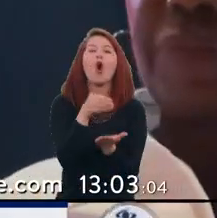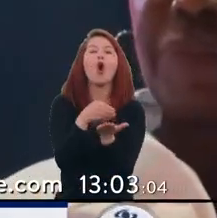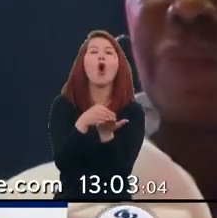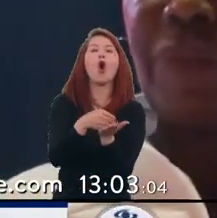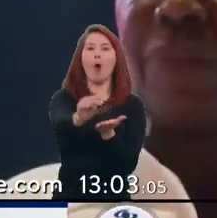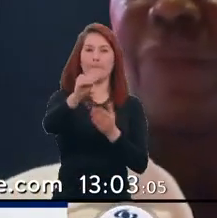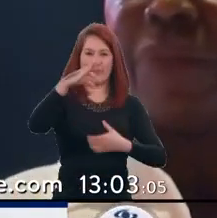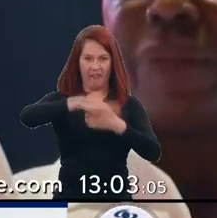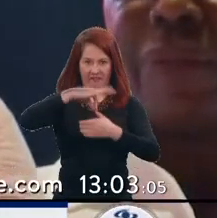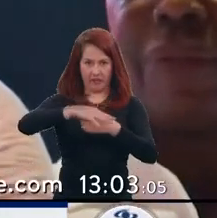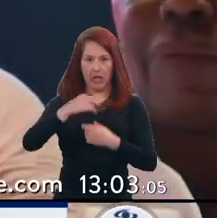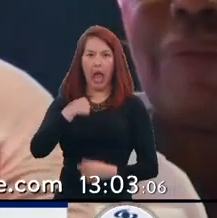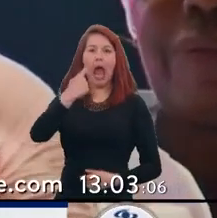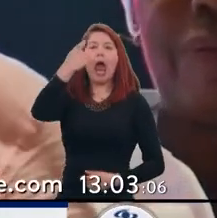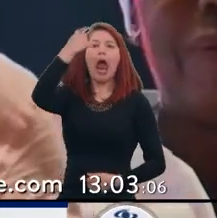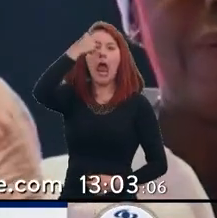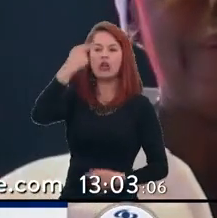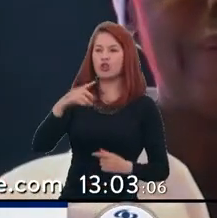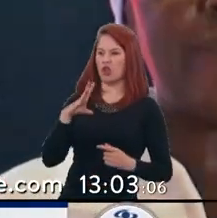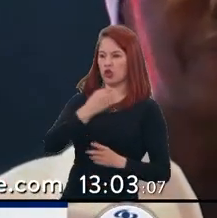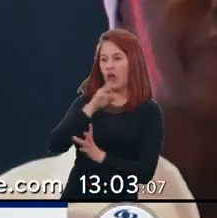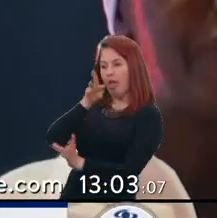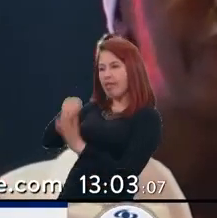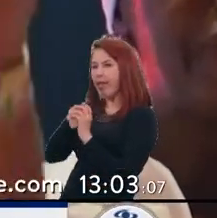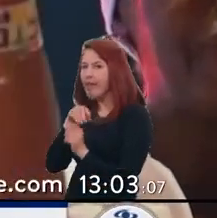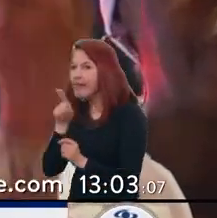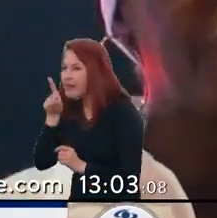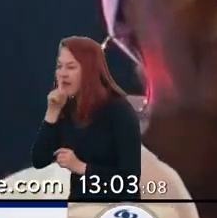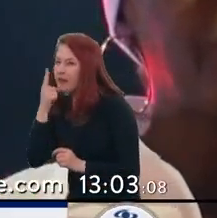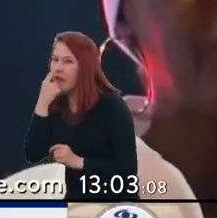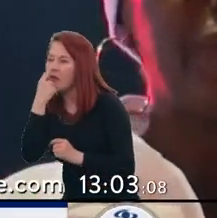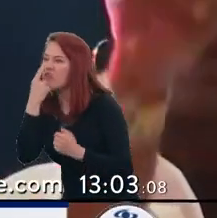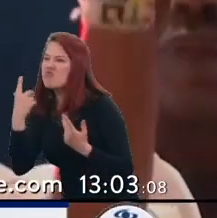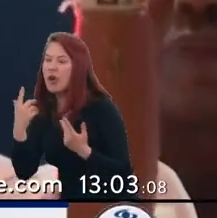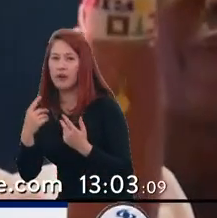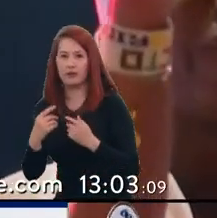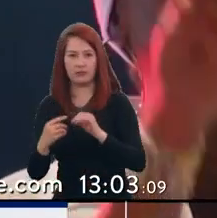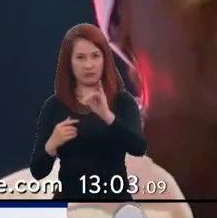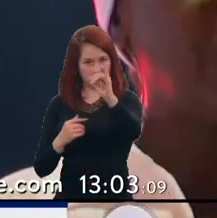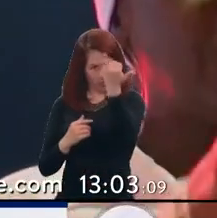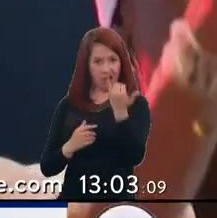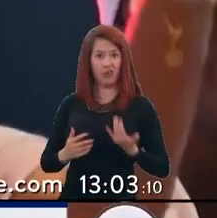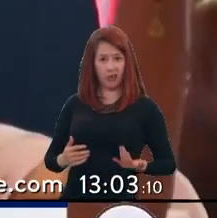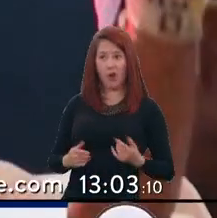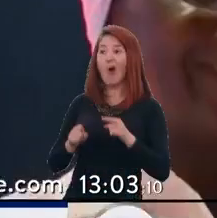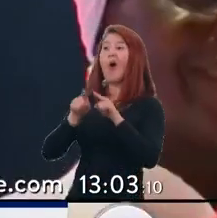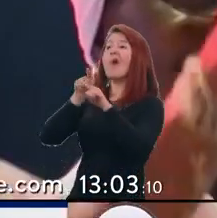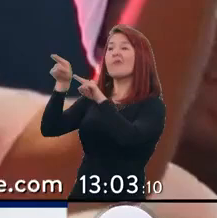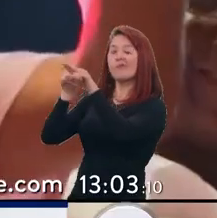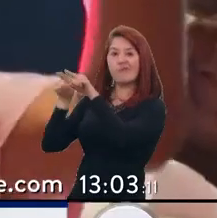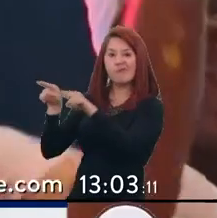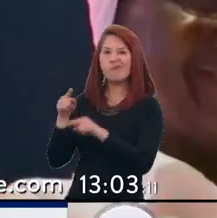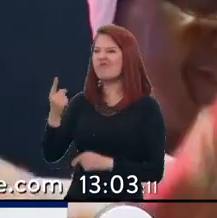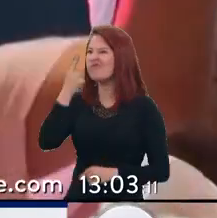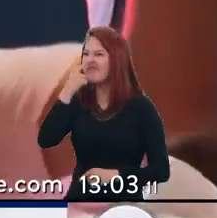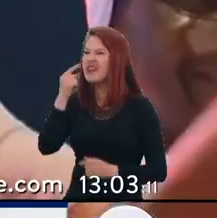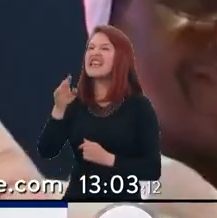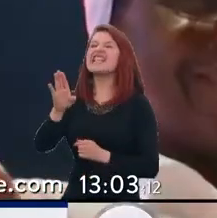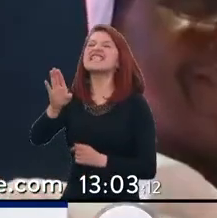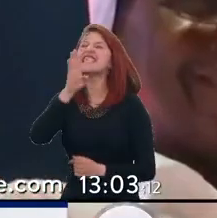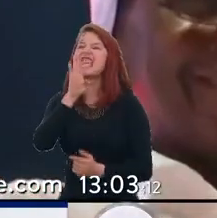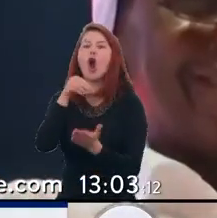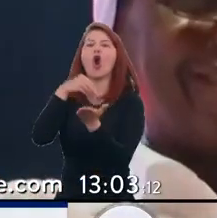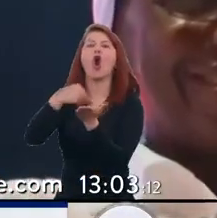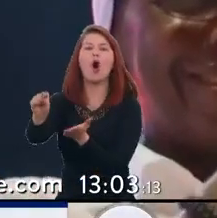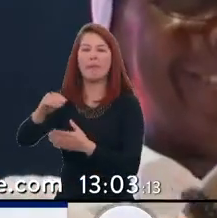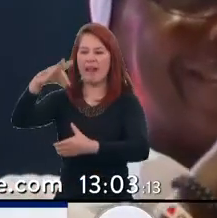les hemos infiltrado las campañas. Pues sí, están infiltrados cazando los compradores de